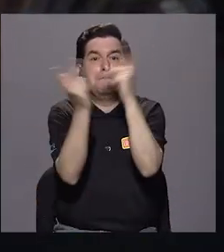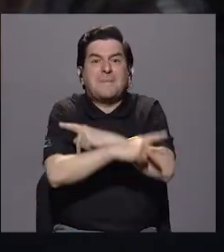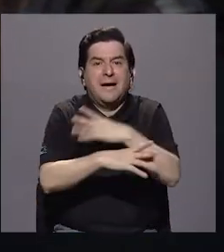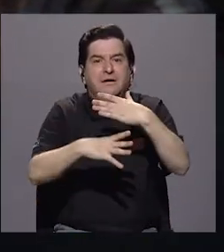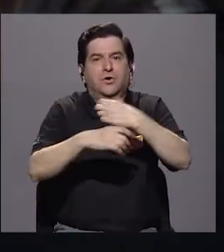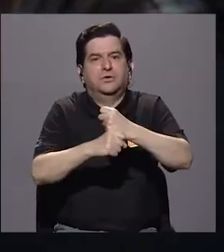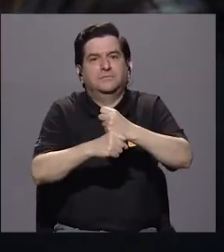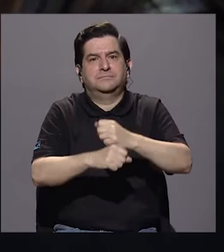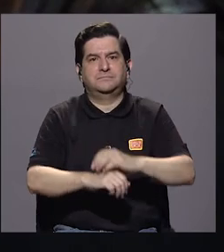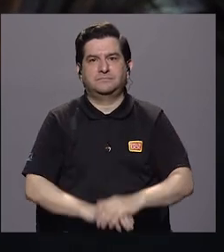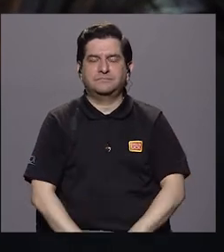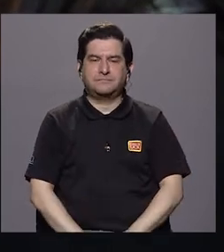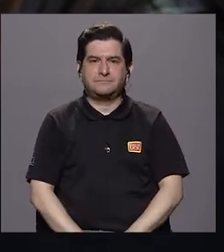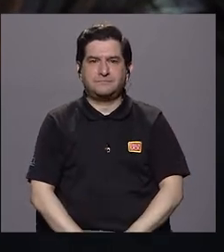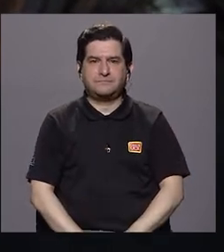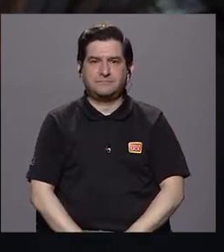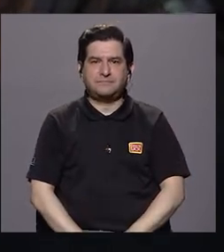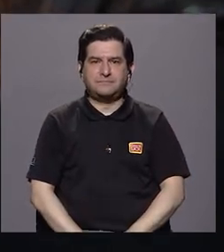hacer.